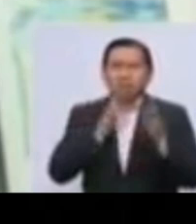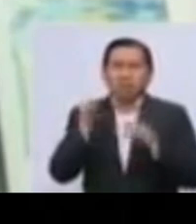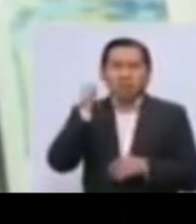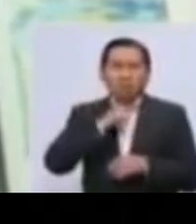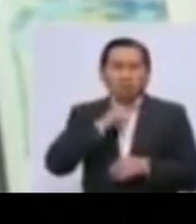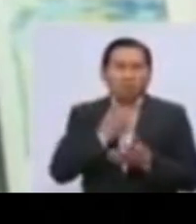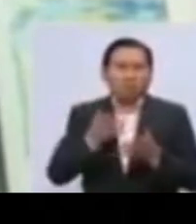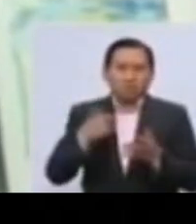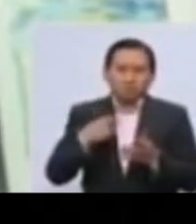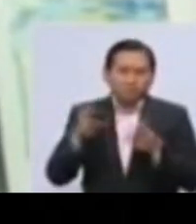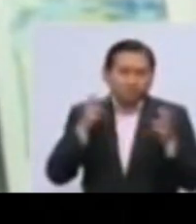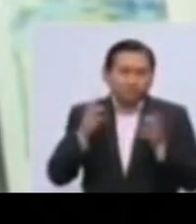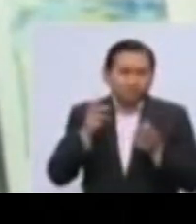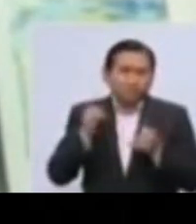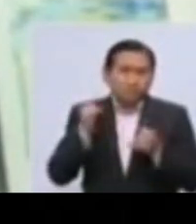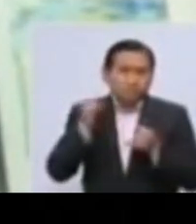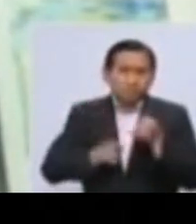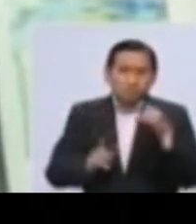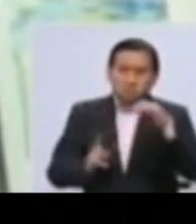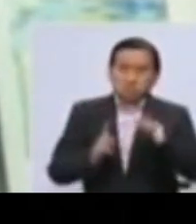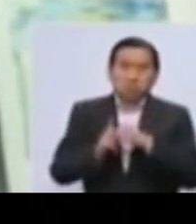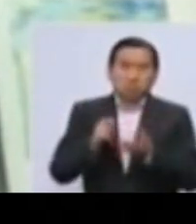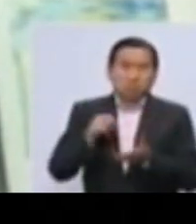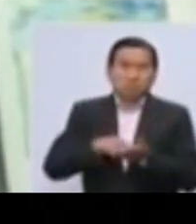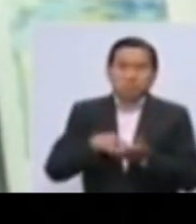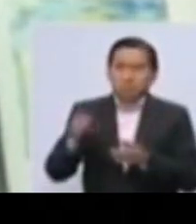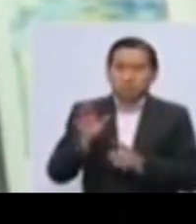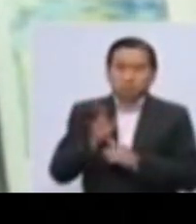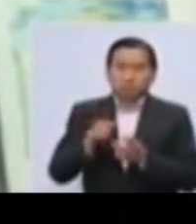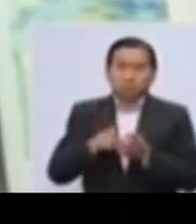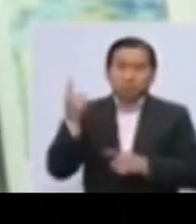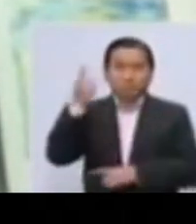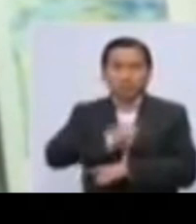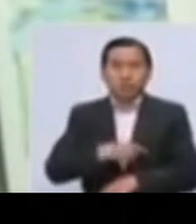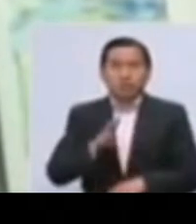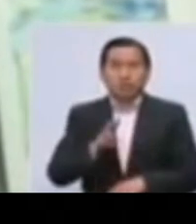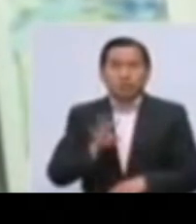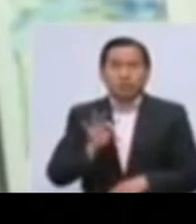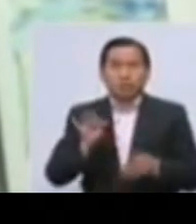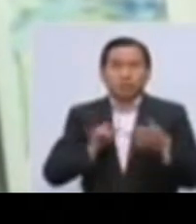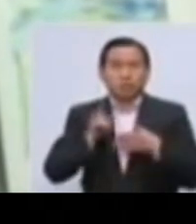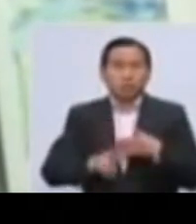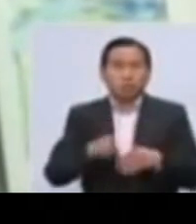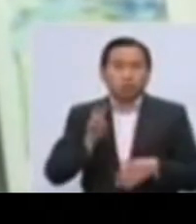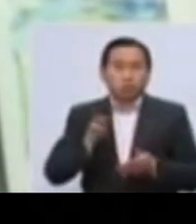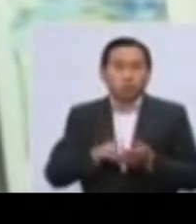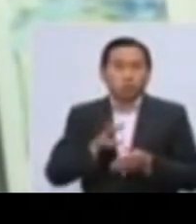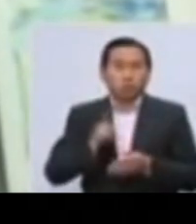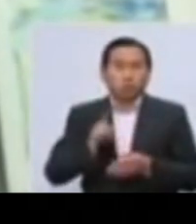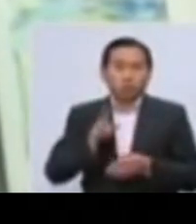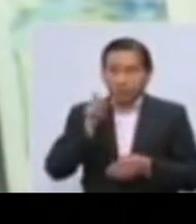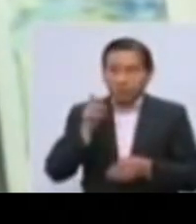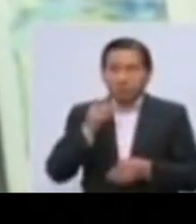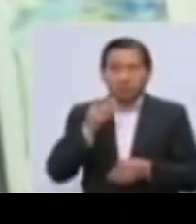Bolsonaro, y por fin logré encontrar la live del día 29 de julio de 2021, cuando